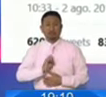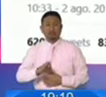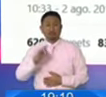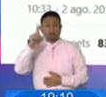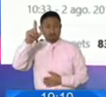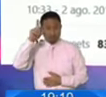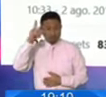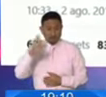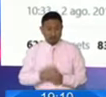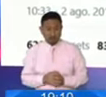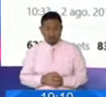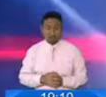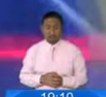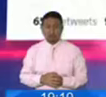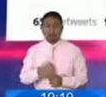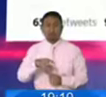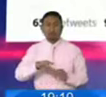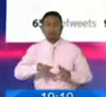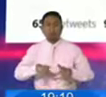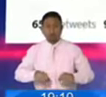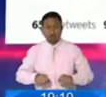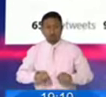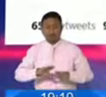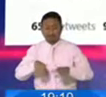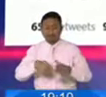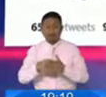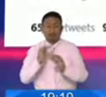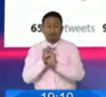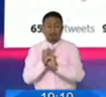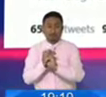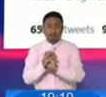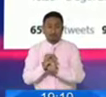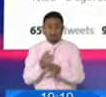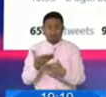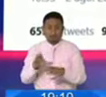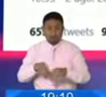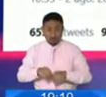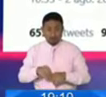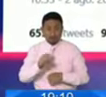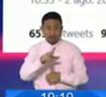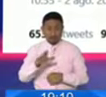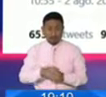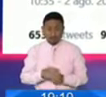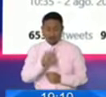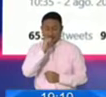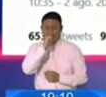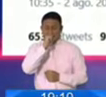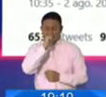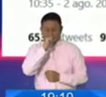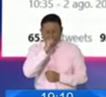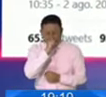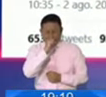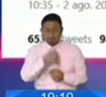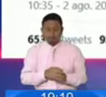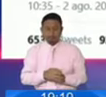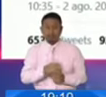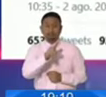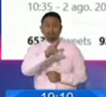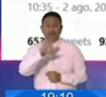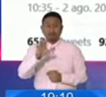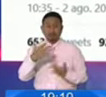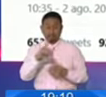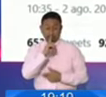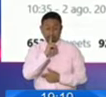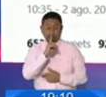elemental gratitud. Esta corrupción institucionalizada no la puede aceptar AP. Si AP calla ante esto, es mejor que